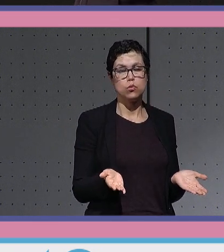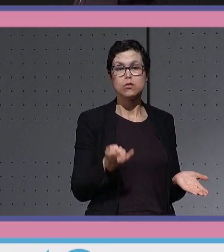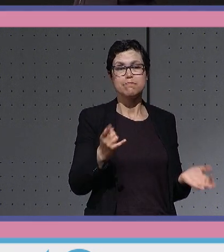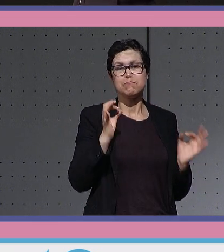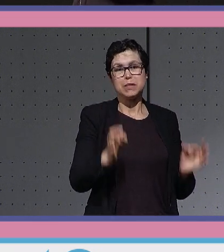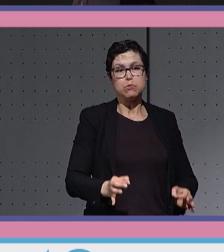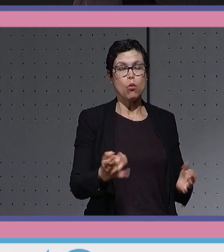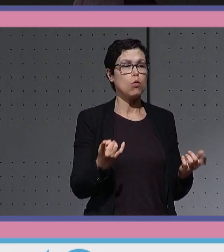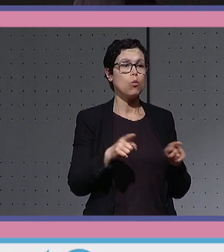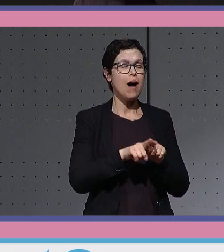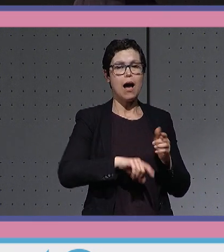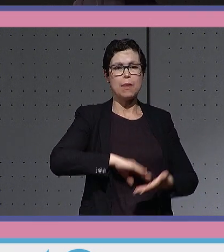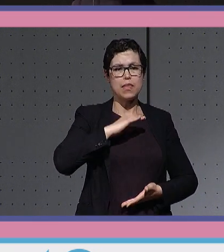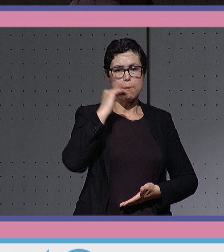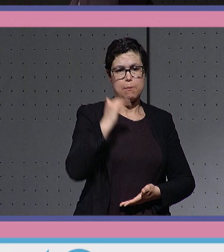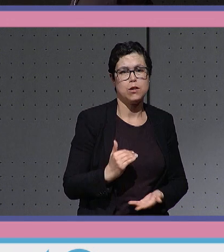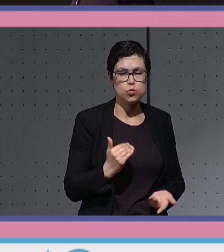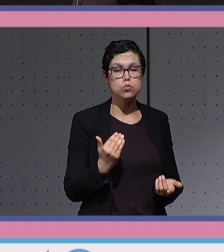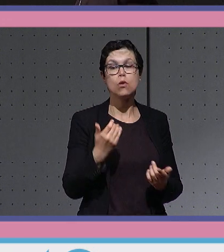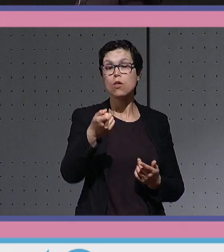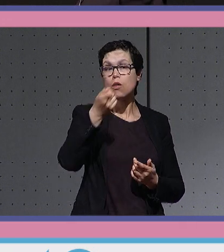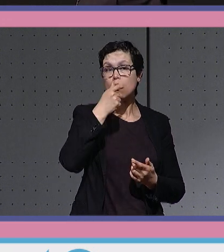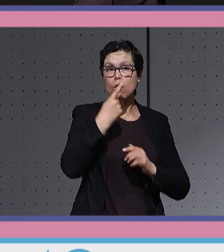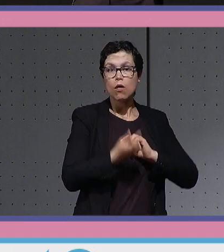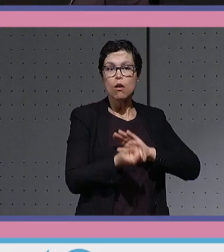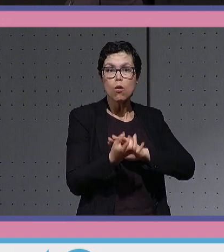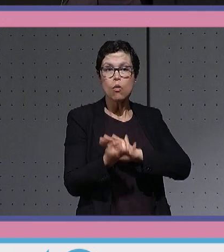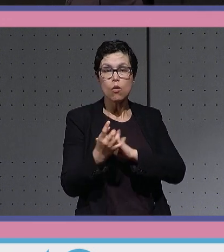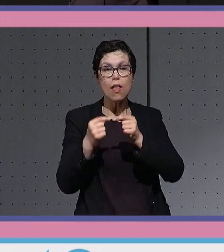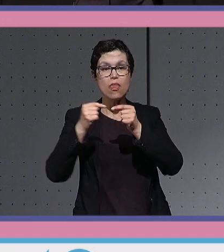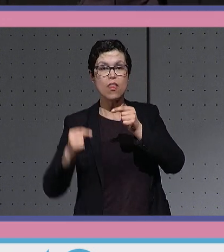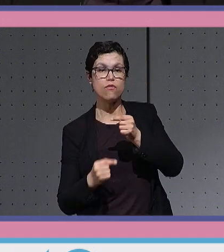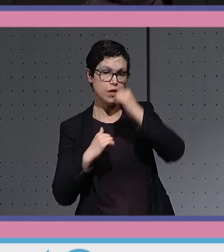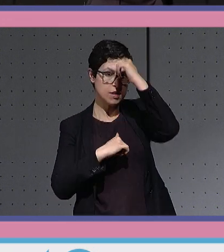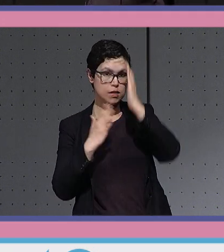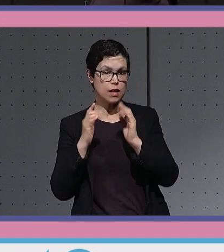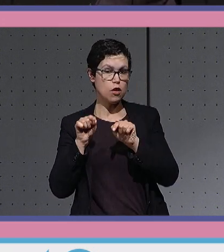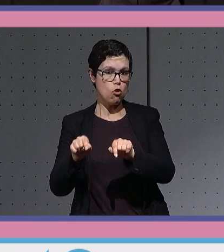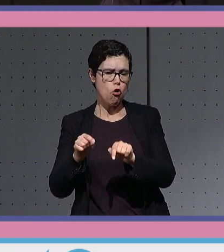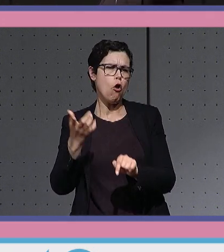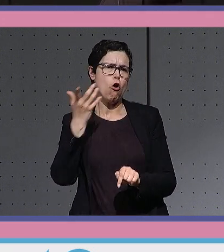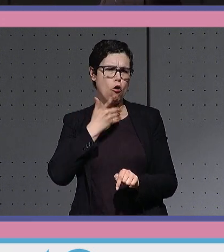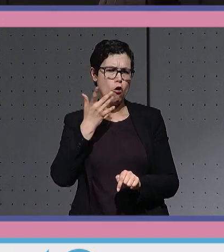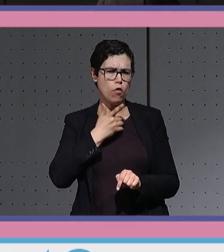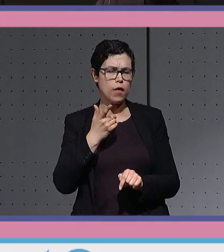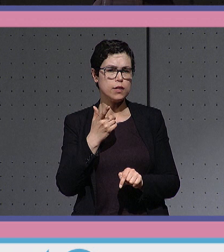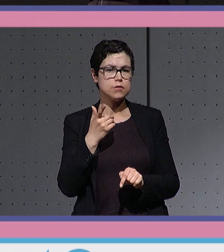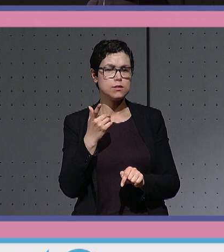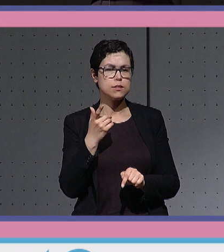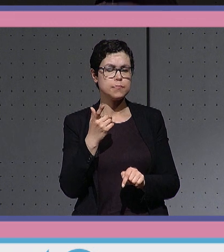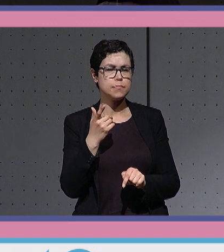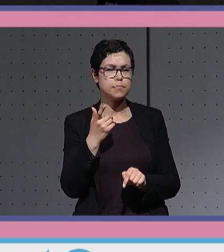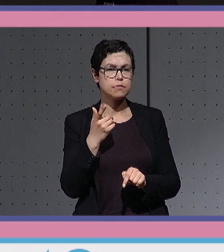menos capacidad. Y funcionan tratamientos nuevos que conoceréis para el TDAH en población probablemente no TEA con más